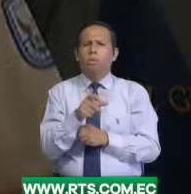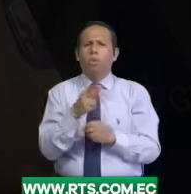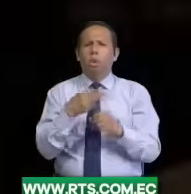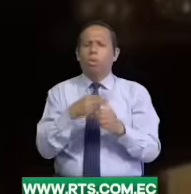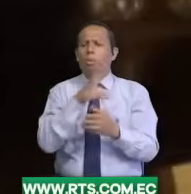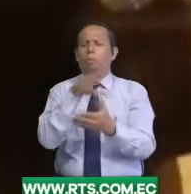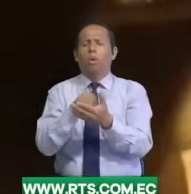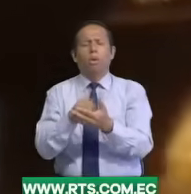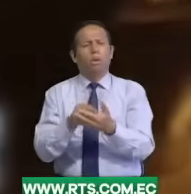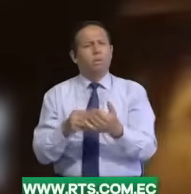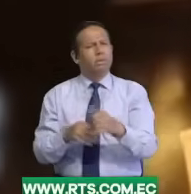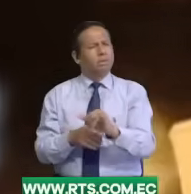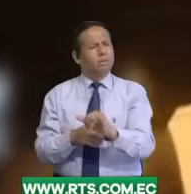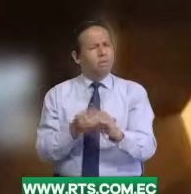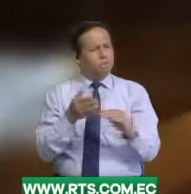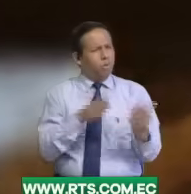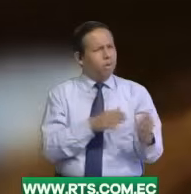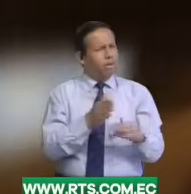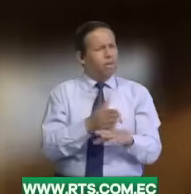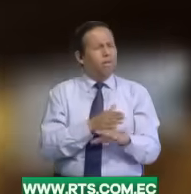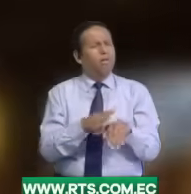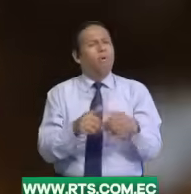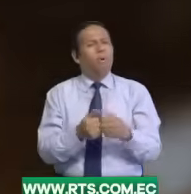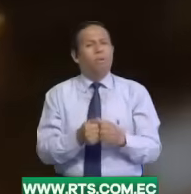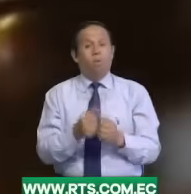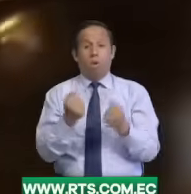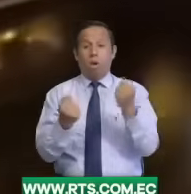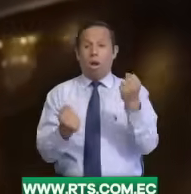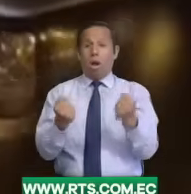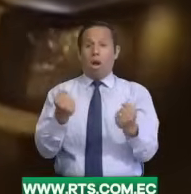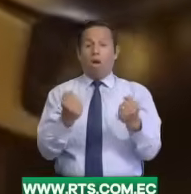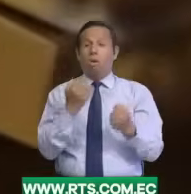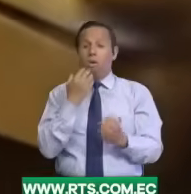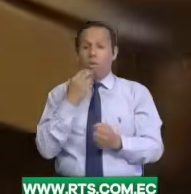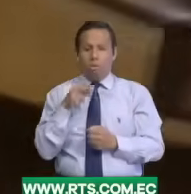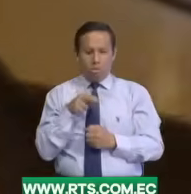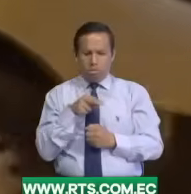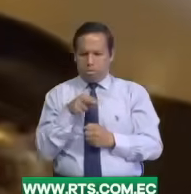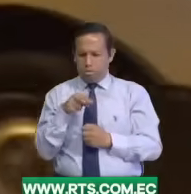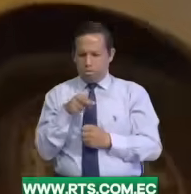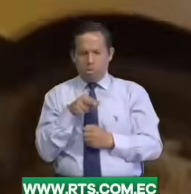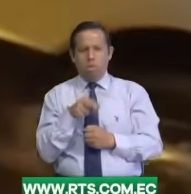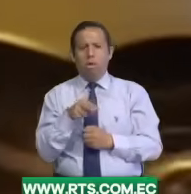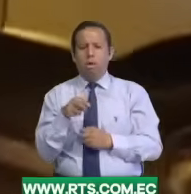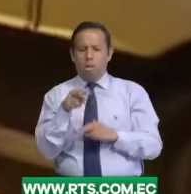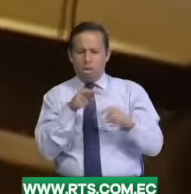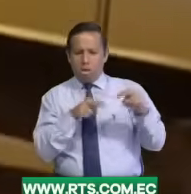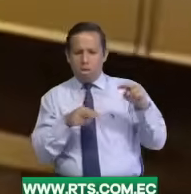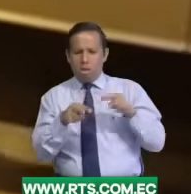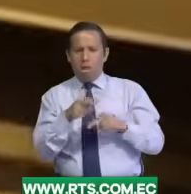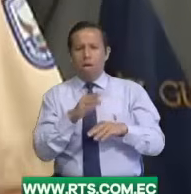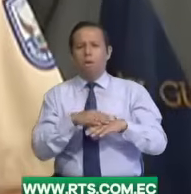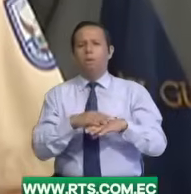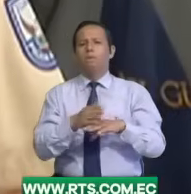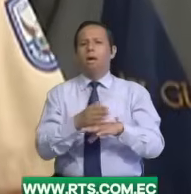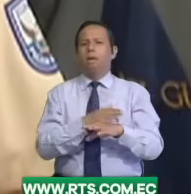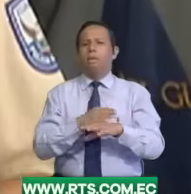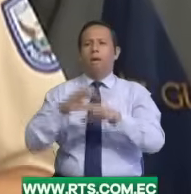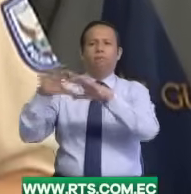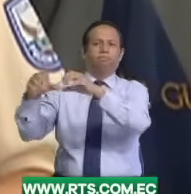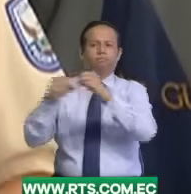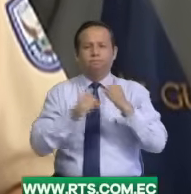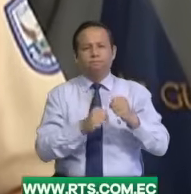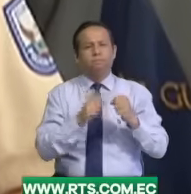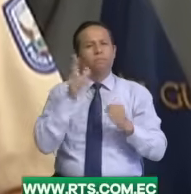fallecida. Curiosamente, el automotor contaba con adecuaciones que podrían vincularlos al delito del secuestro. Se encontró